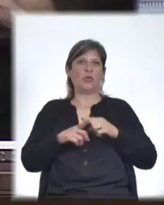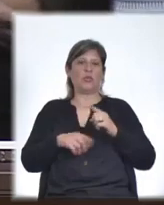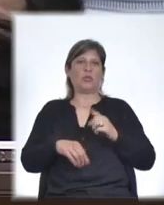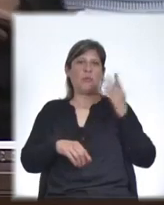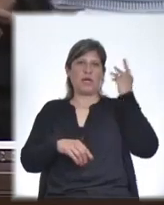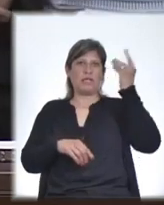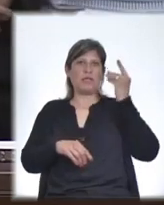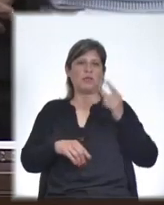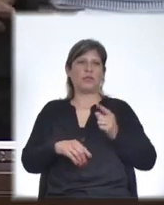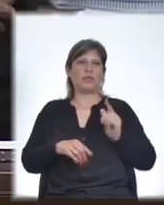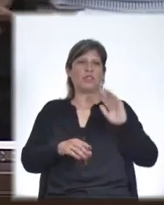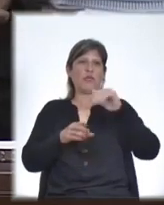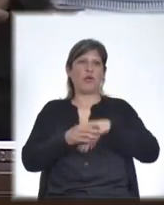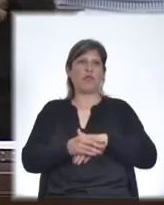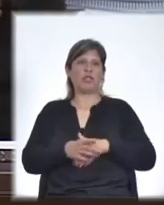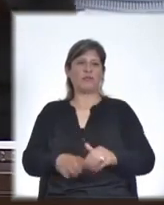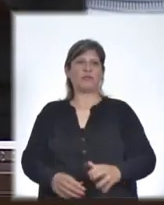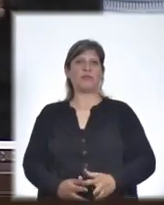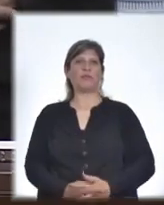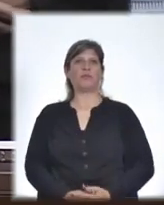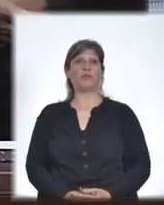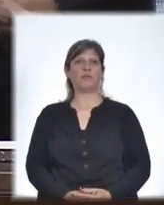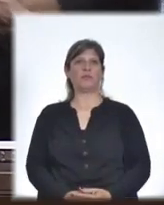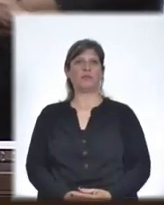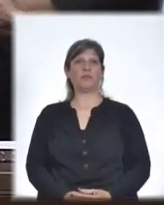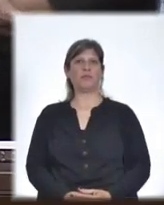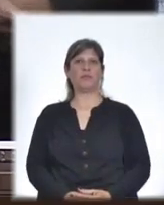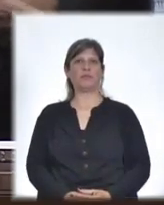el trámite solicitado.